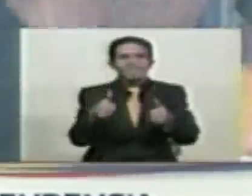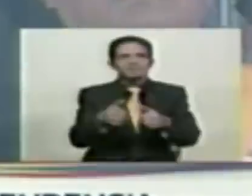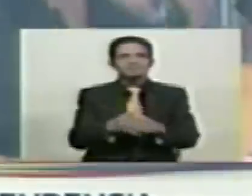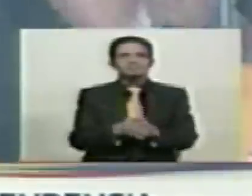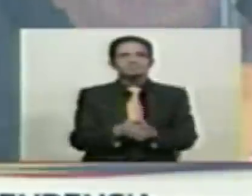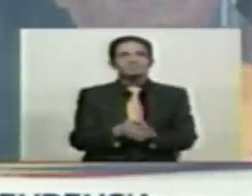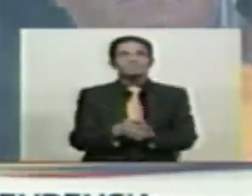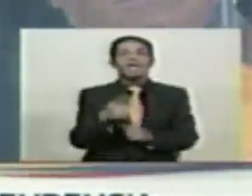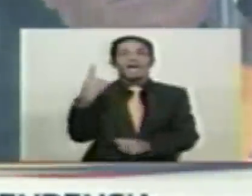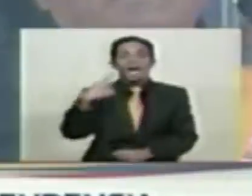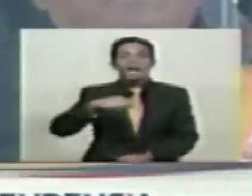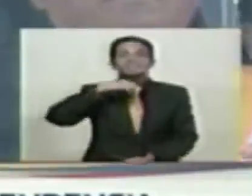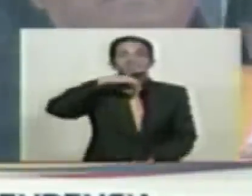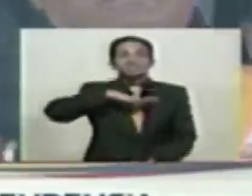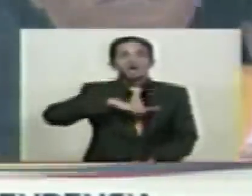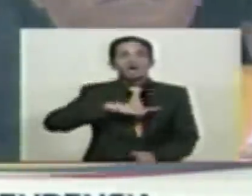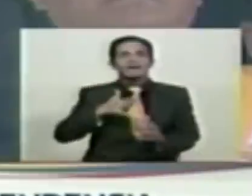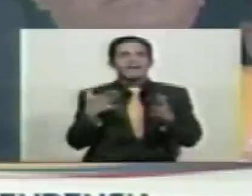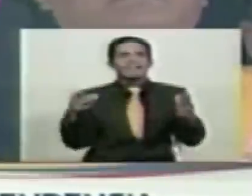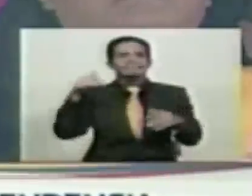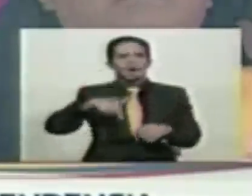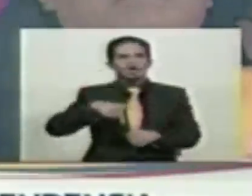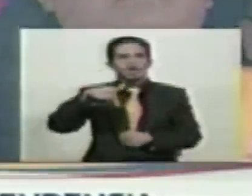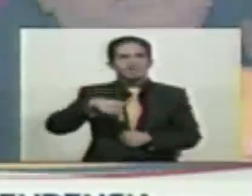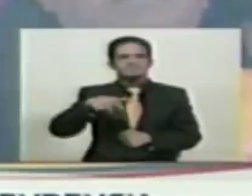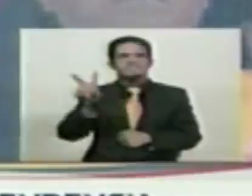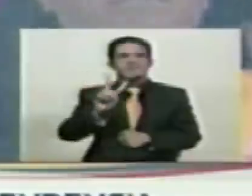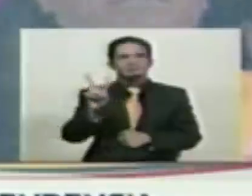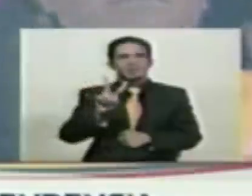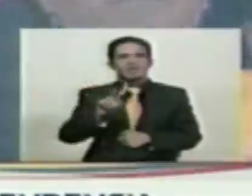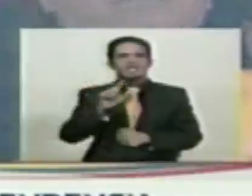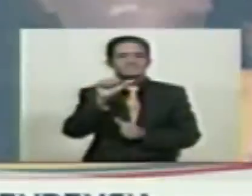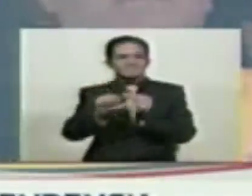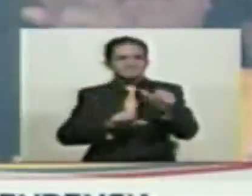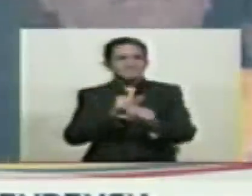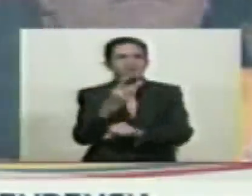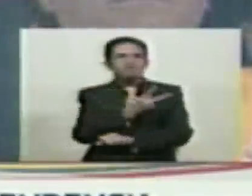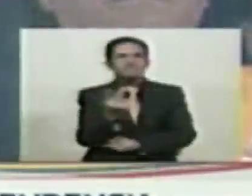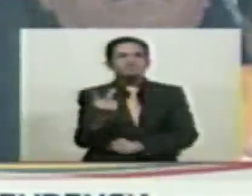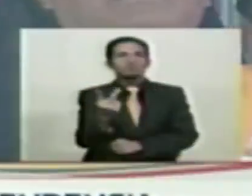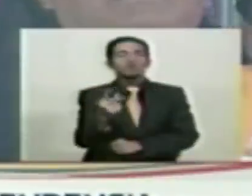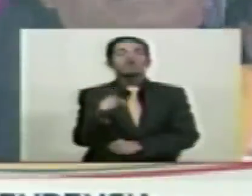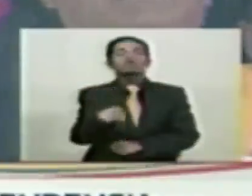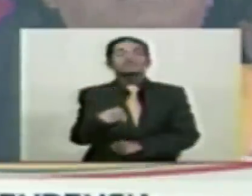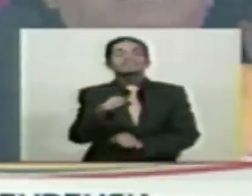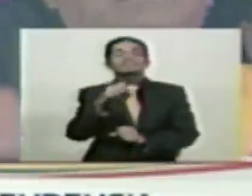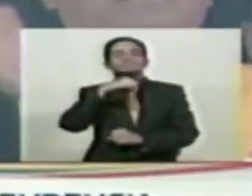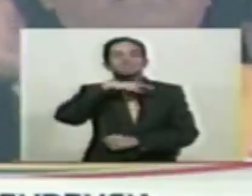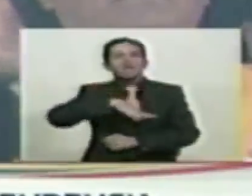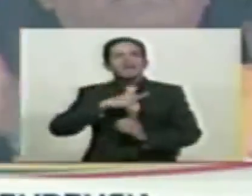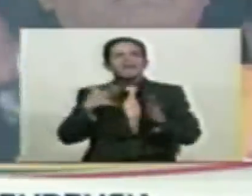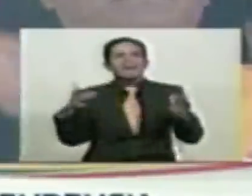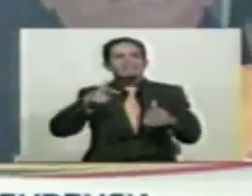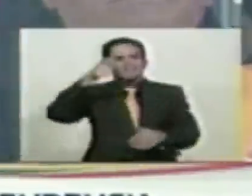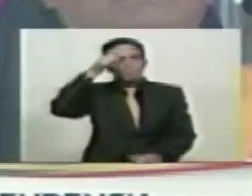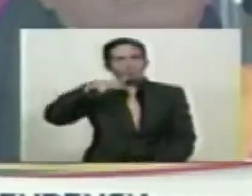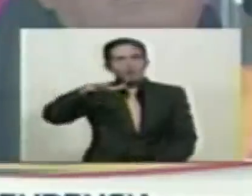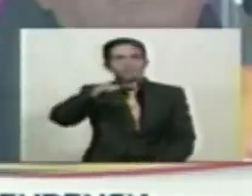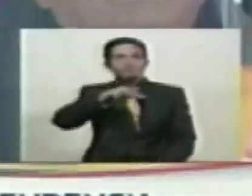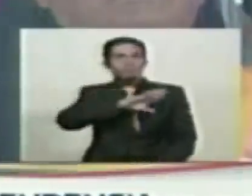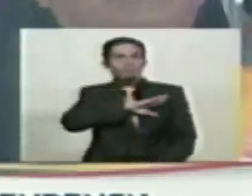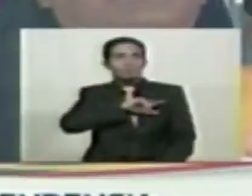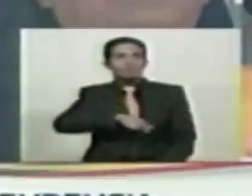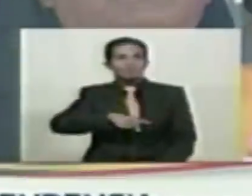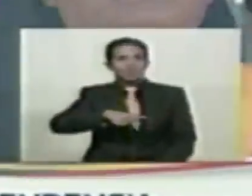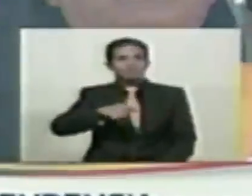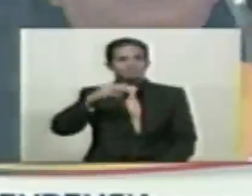Hay historia grande hoy en el siglo XXI, historia grande de este pueblo y de esta Fuerza Armada.